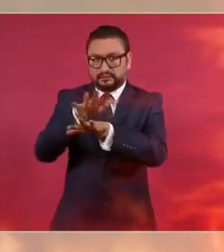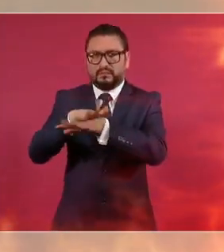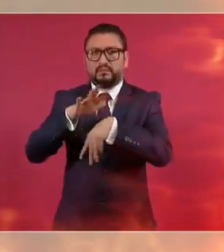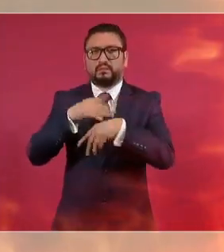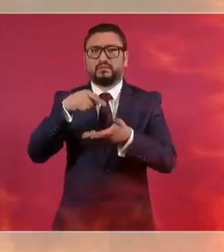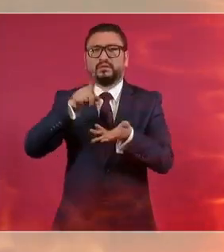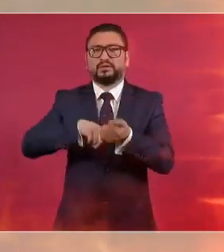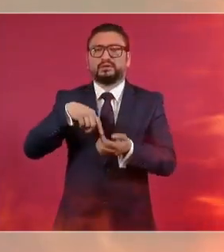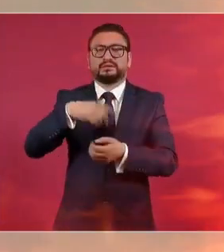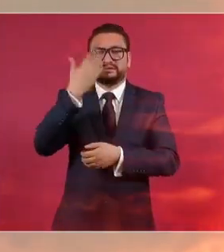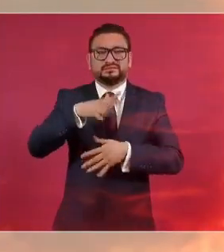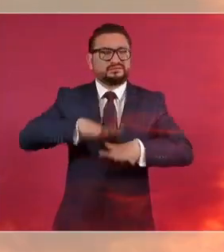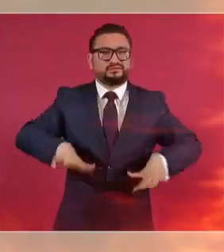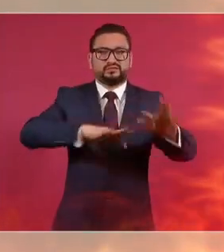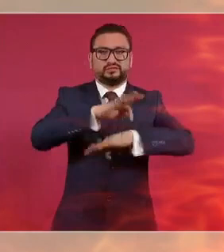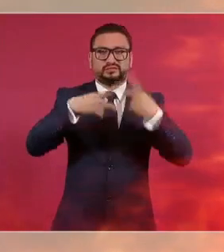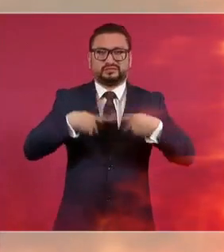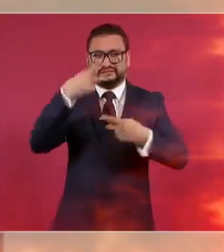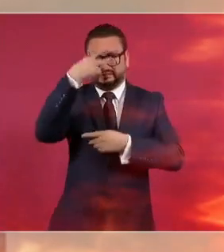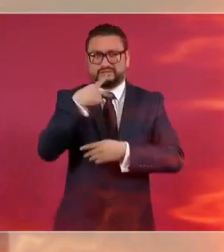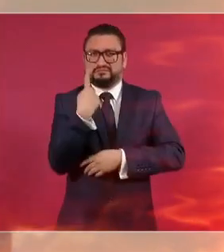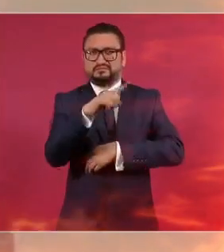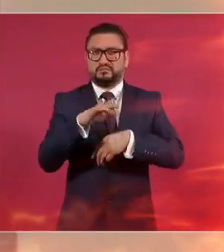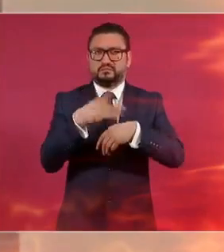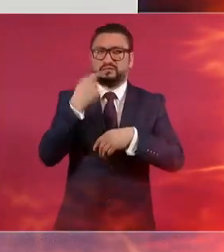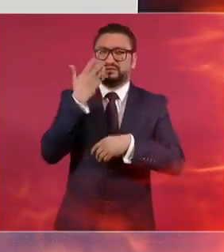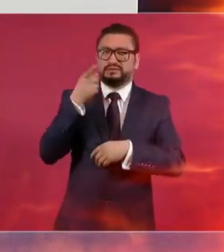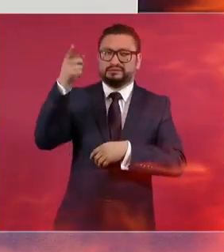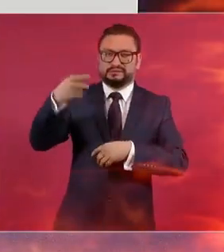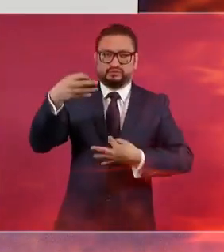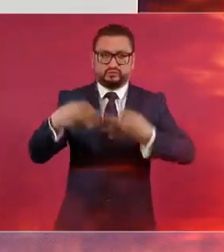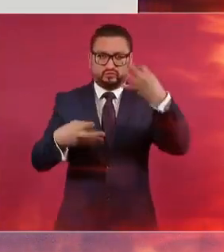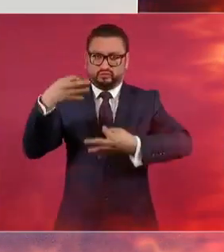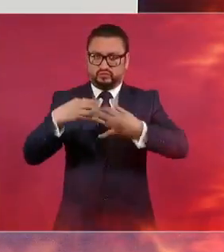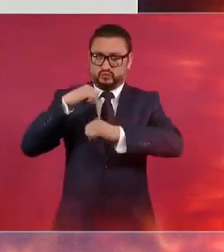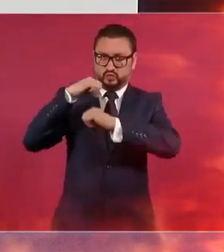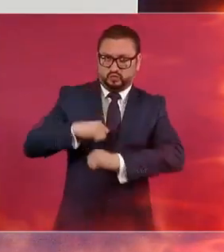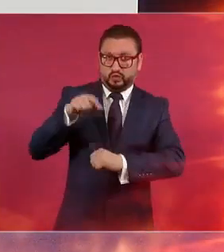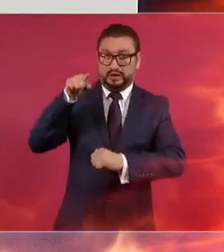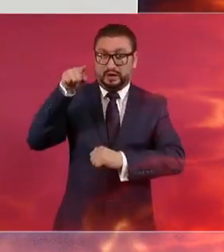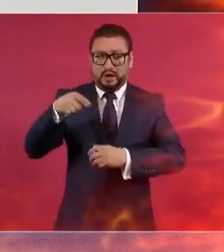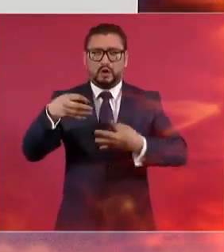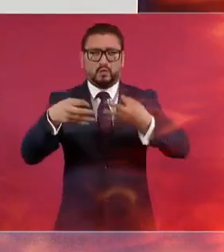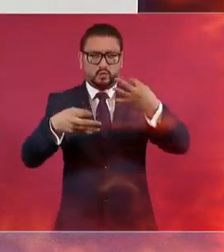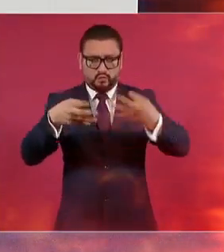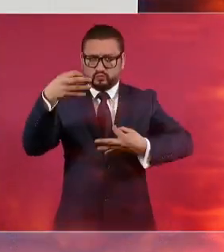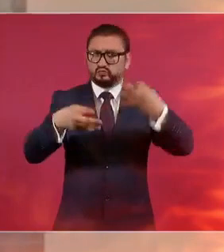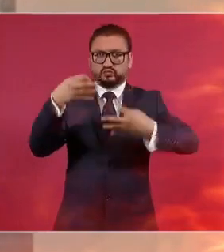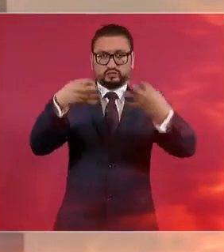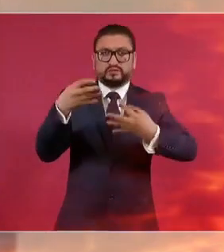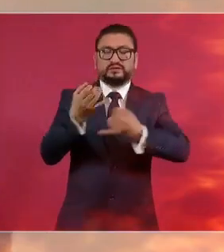recuerdos, porque para poder lograrla necesitan tener mayoría calificada y no la van a conseguir en la elección, eso